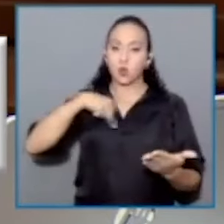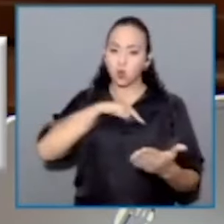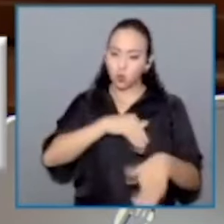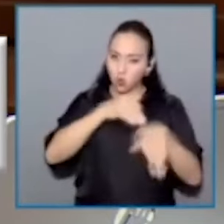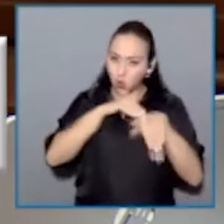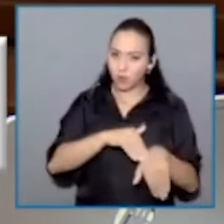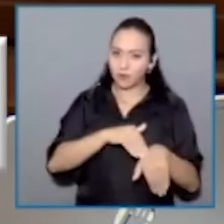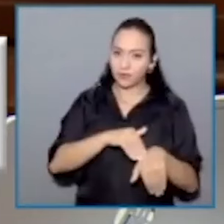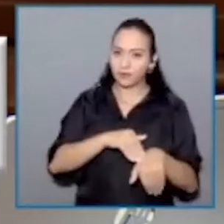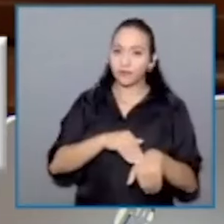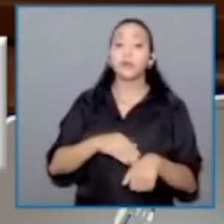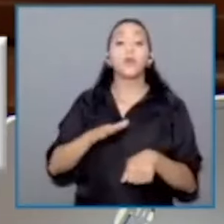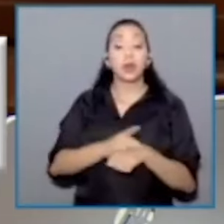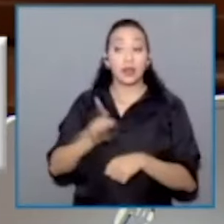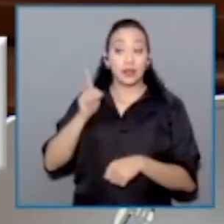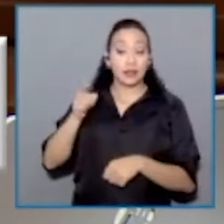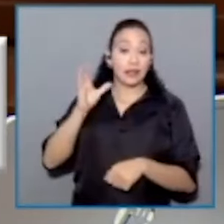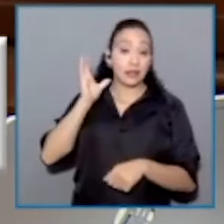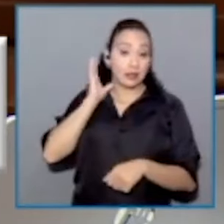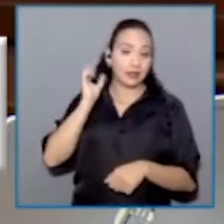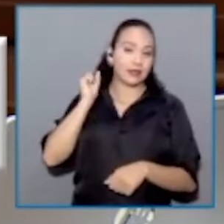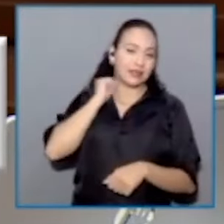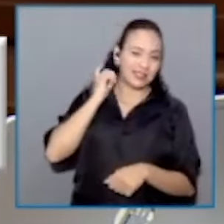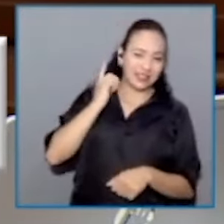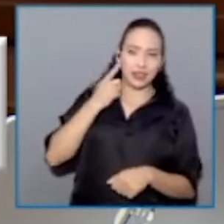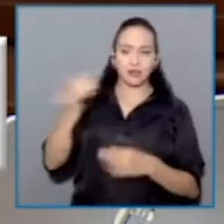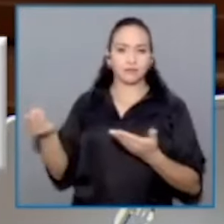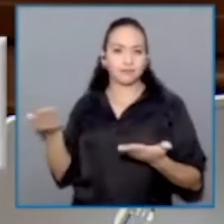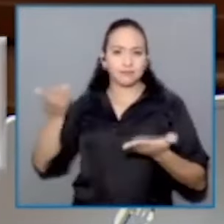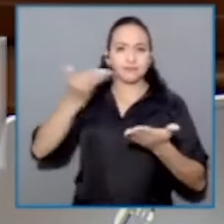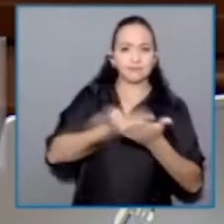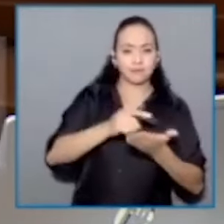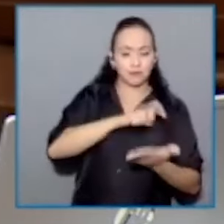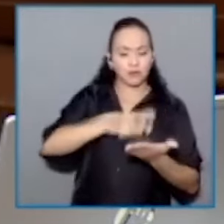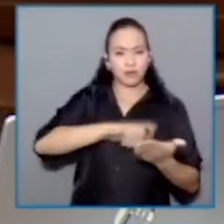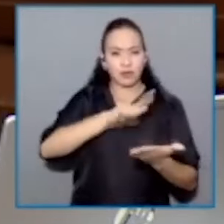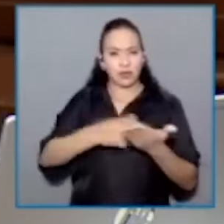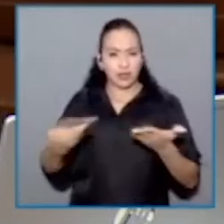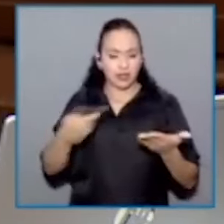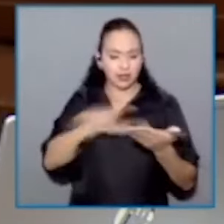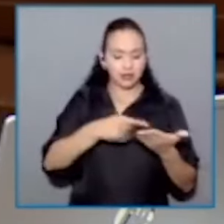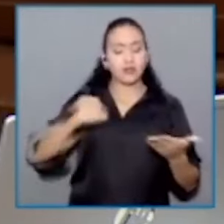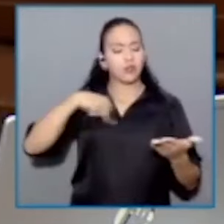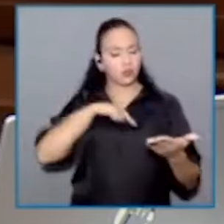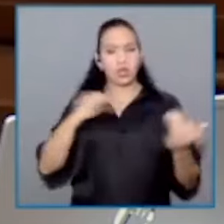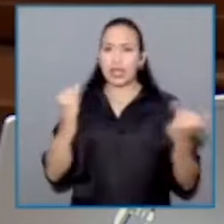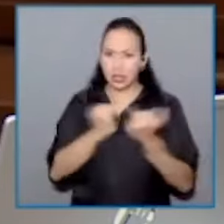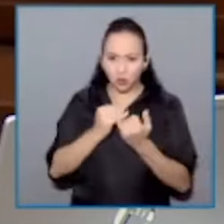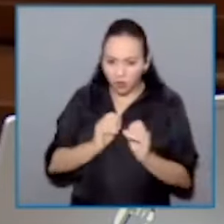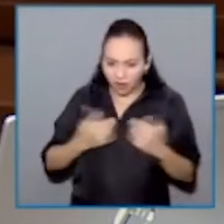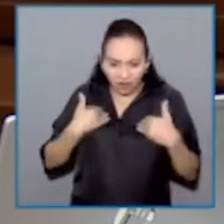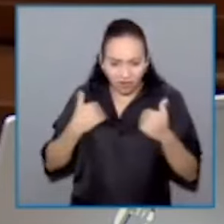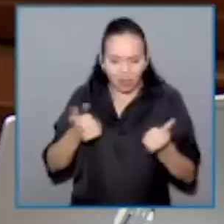de un escrito promovido por personas que forman también parte del pueblo de México y además gozan